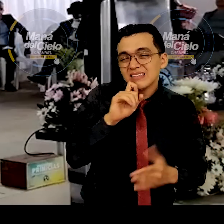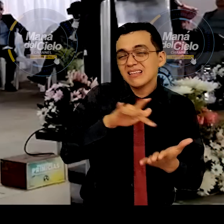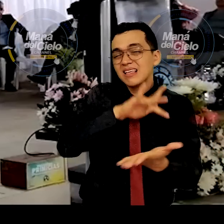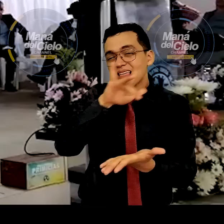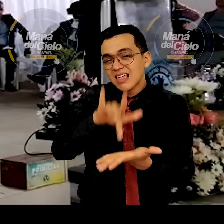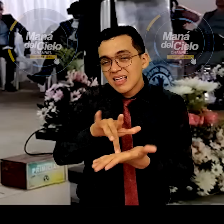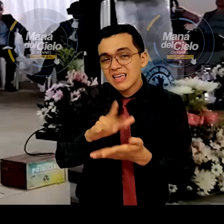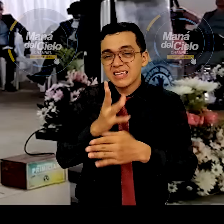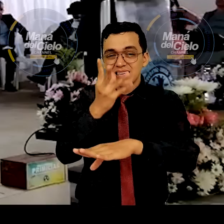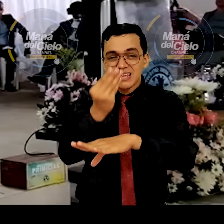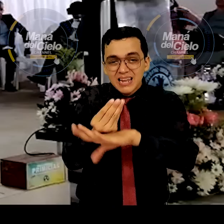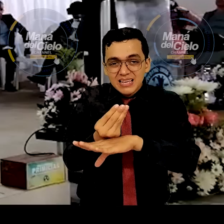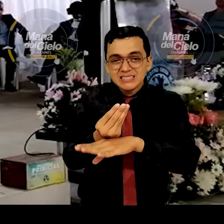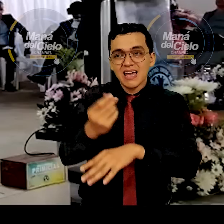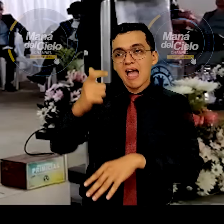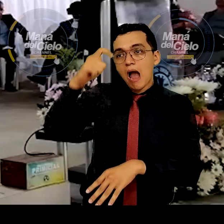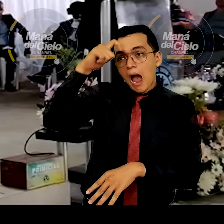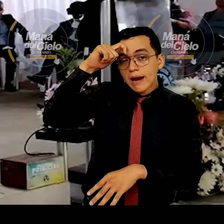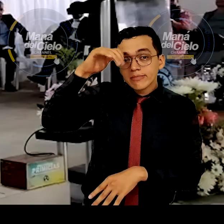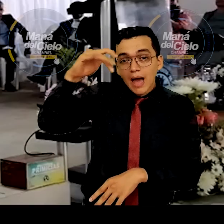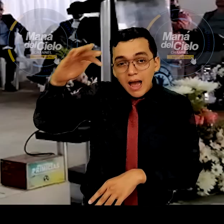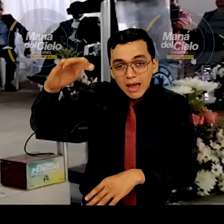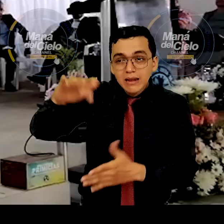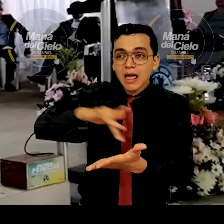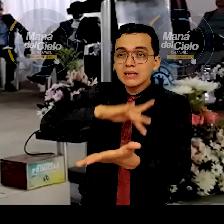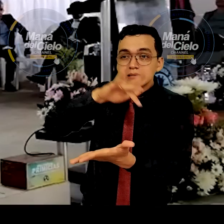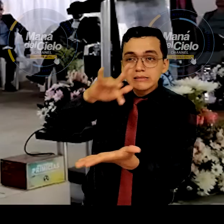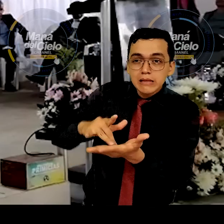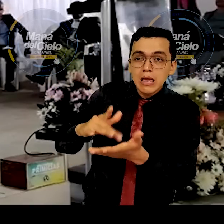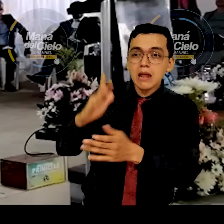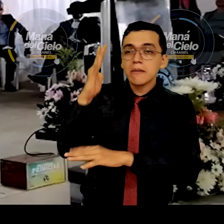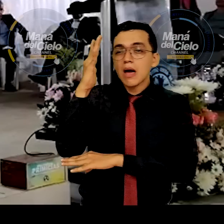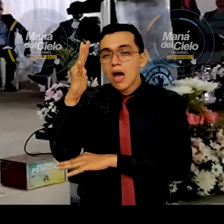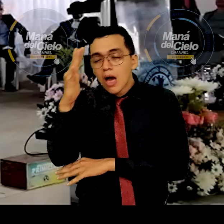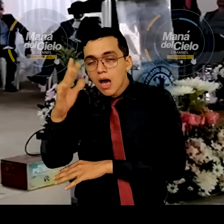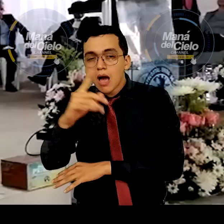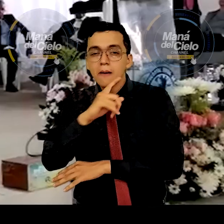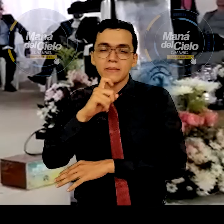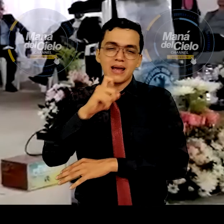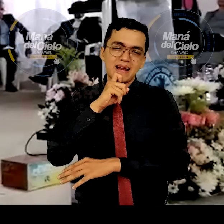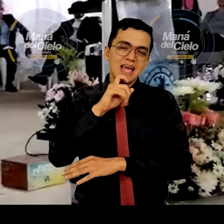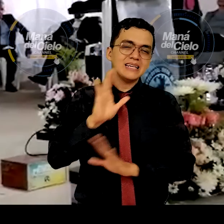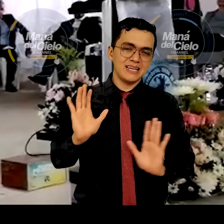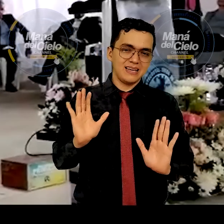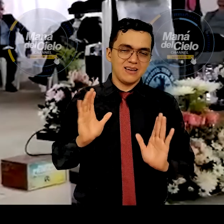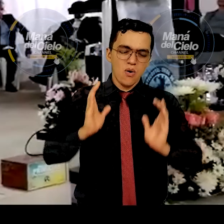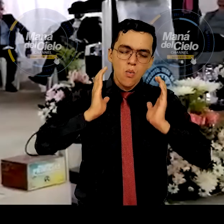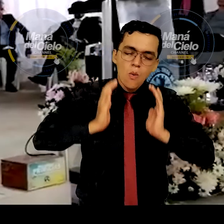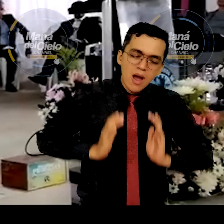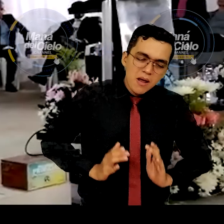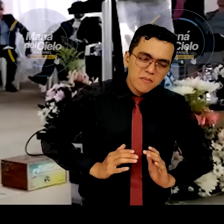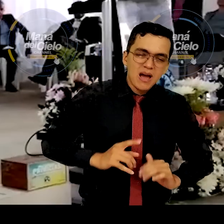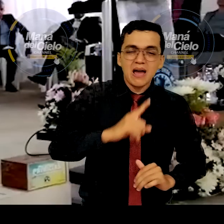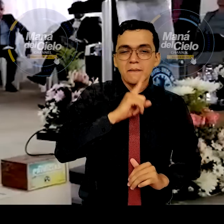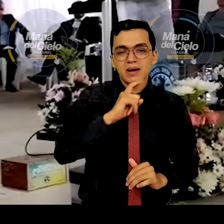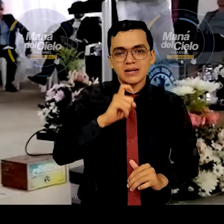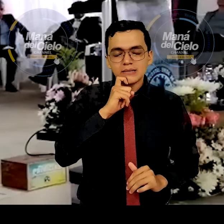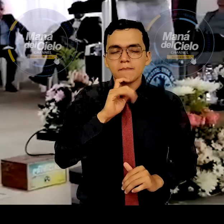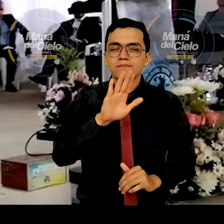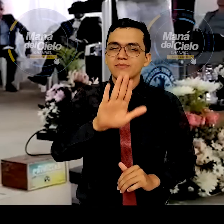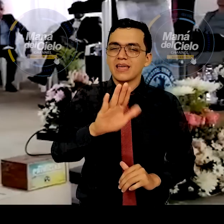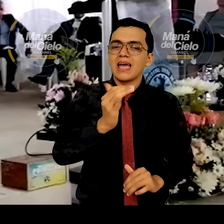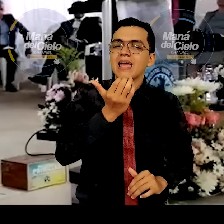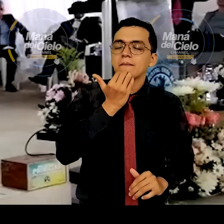domingo para arrancar el lunes temprano. Pero entonces resulta que me llama el hermano